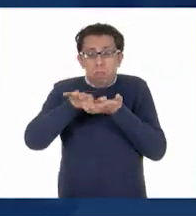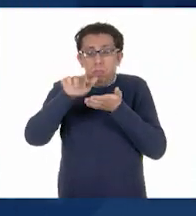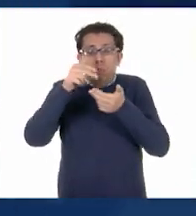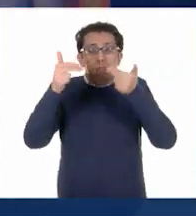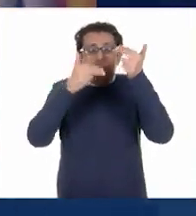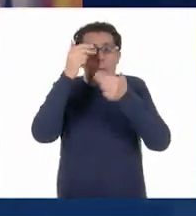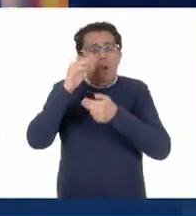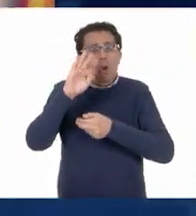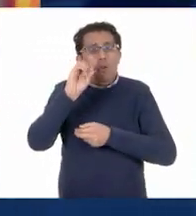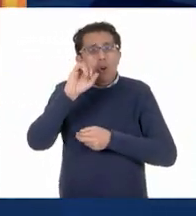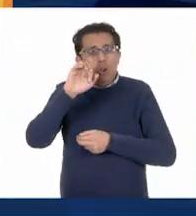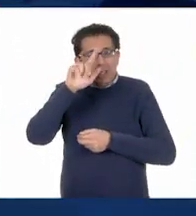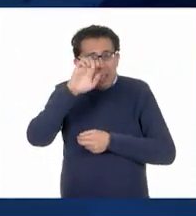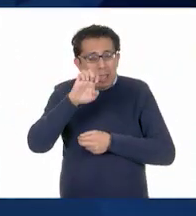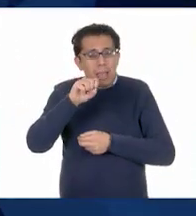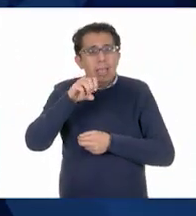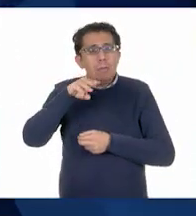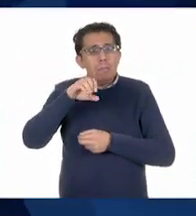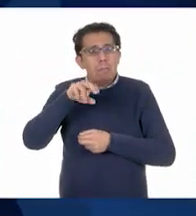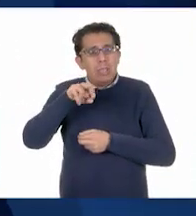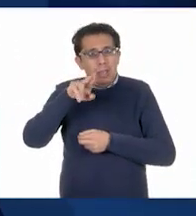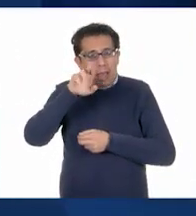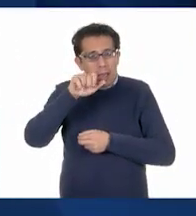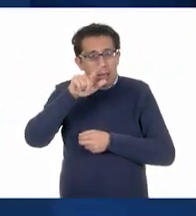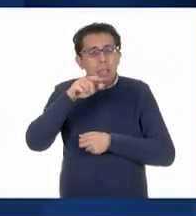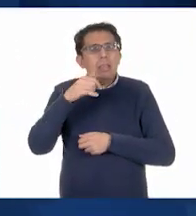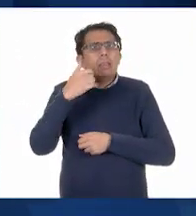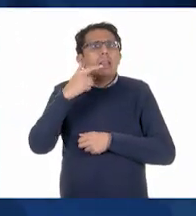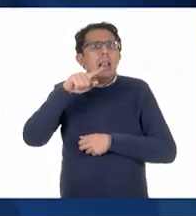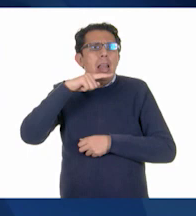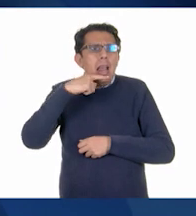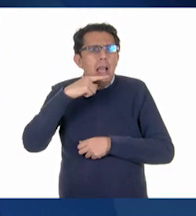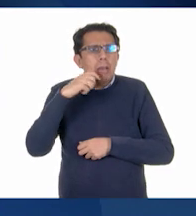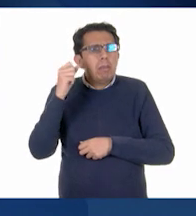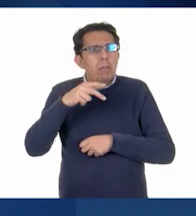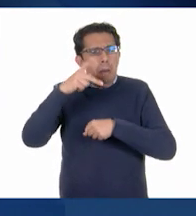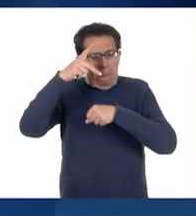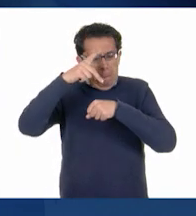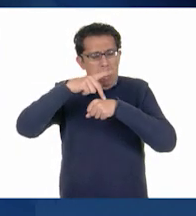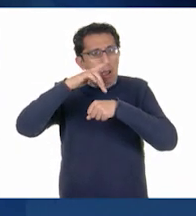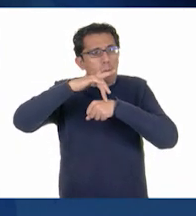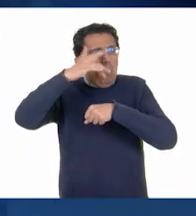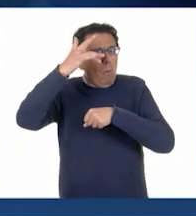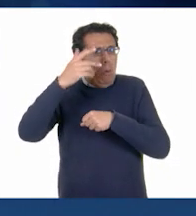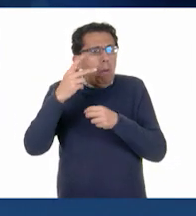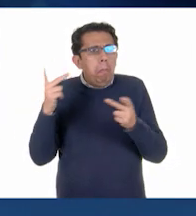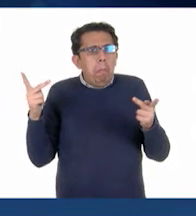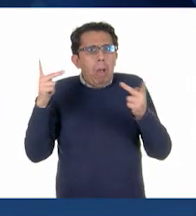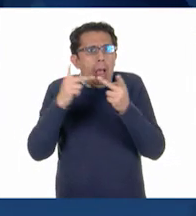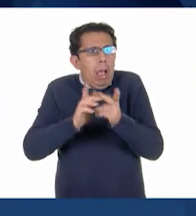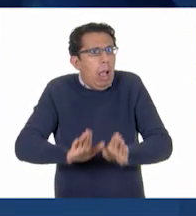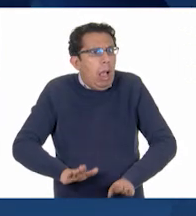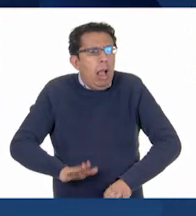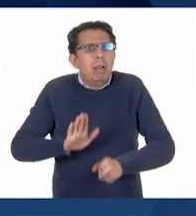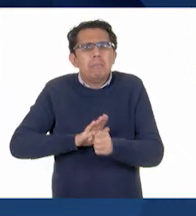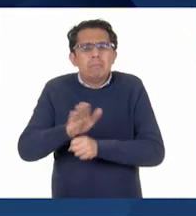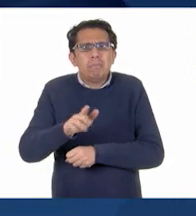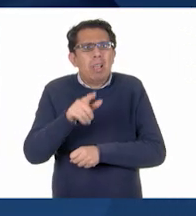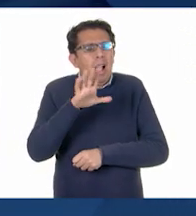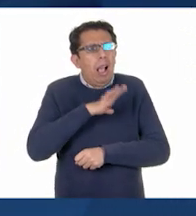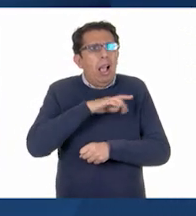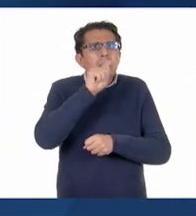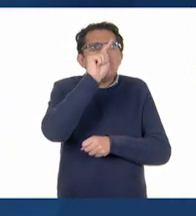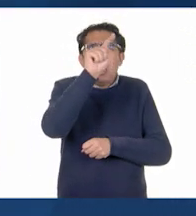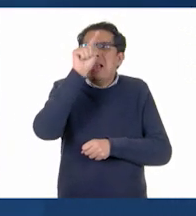los minerales, los diamantes y los lápices? se mencionan cosas muy distintas.